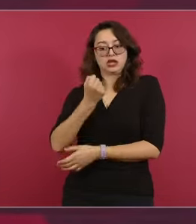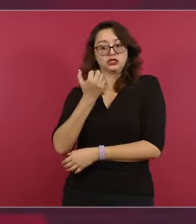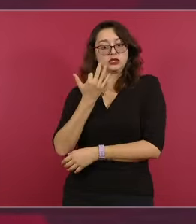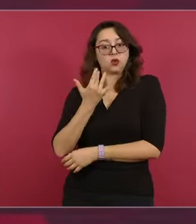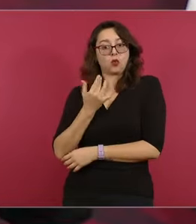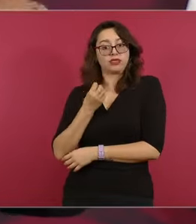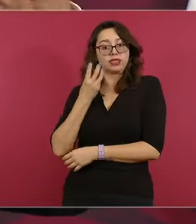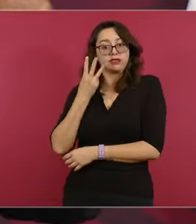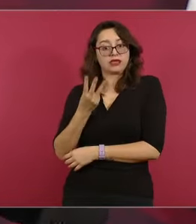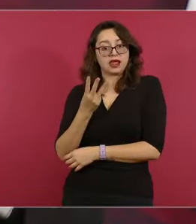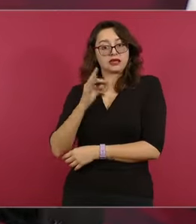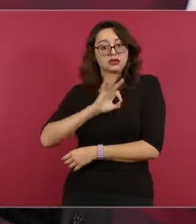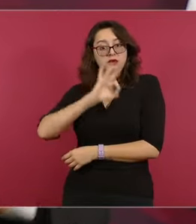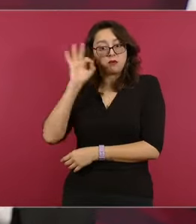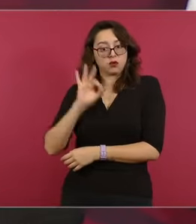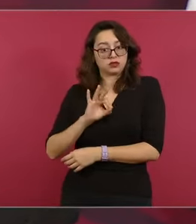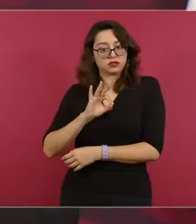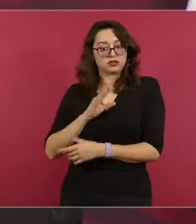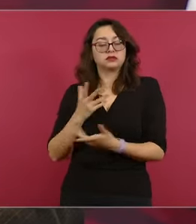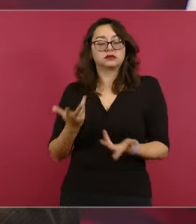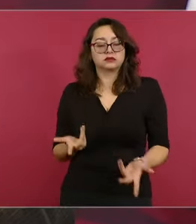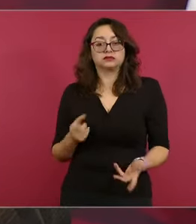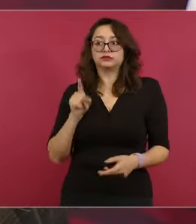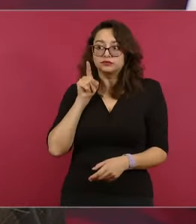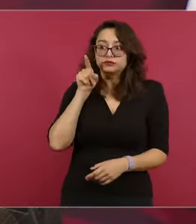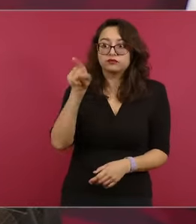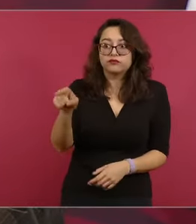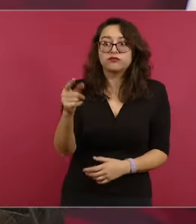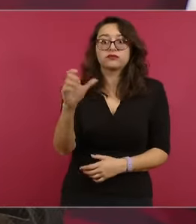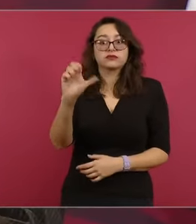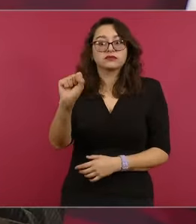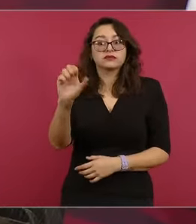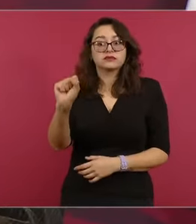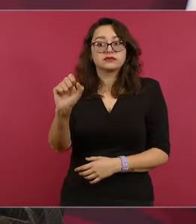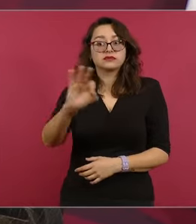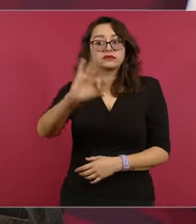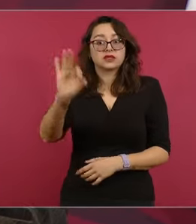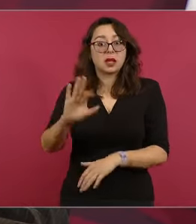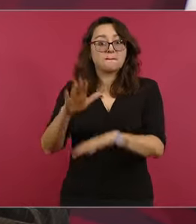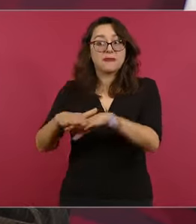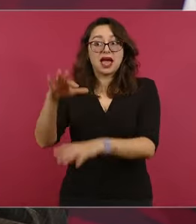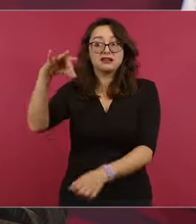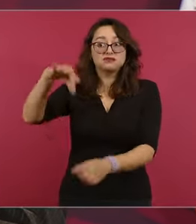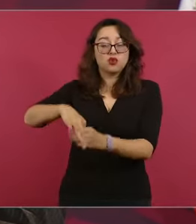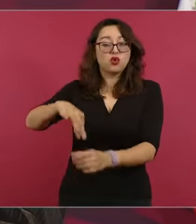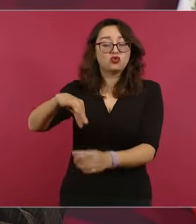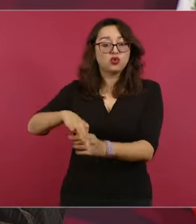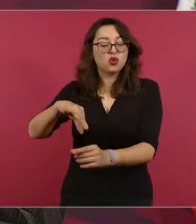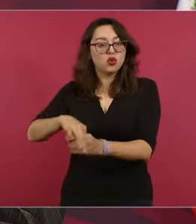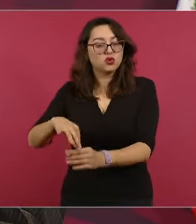Digo, con relación a lo que él obtuvo, más de 60%.